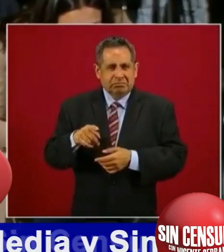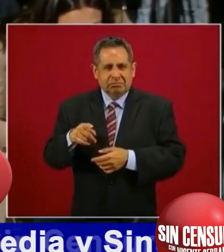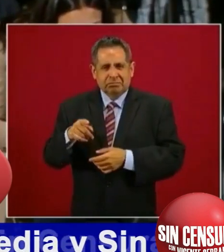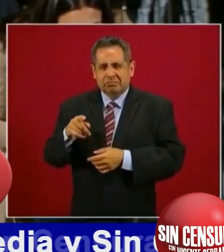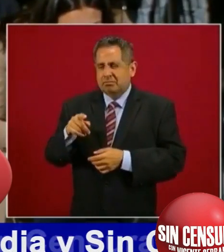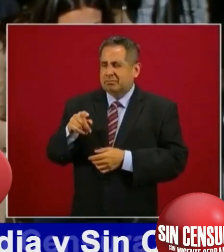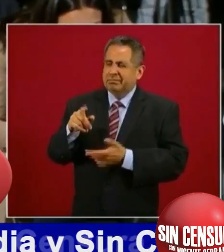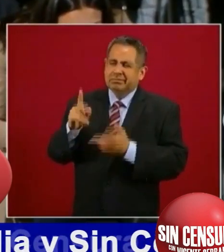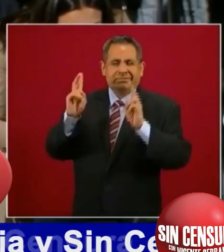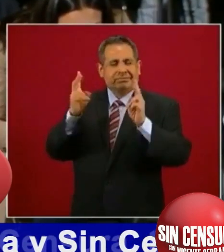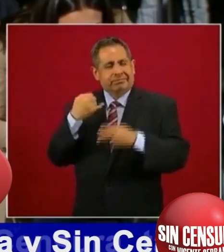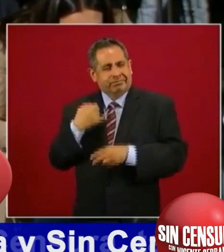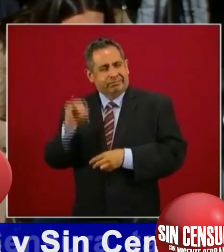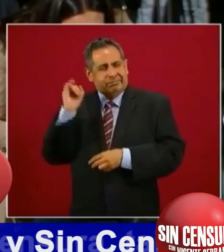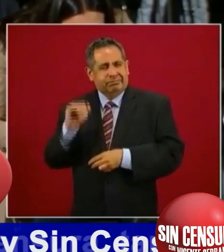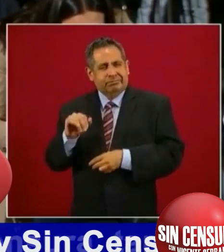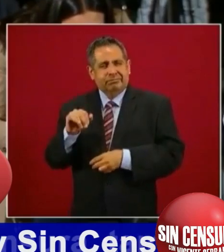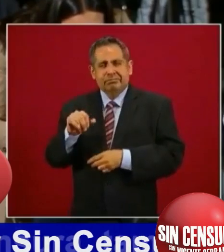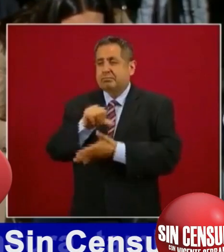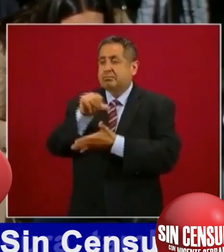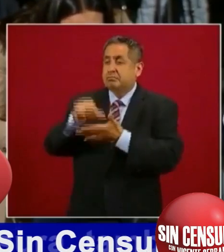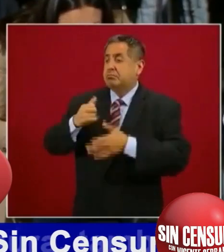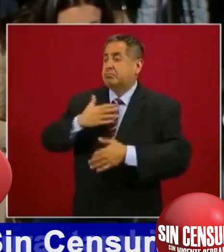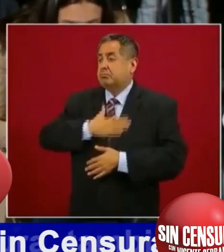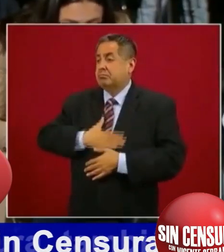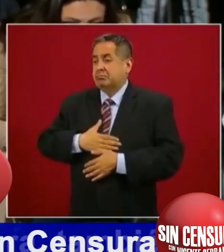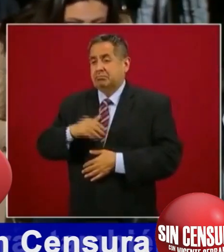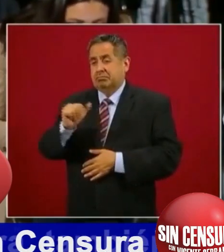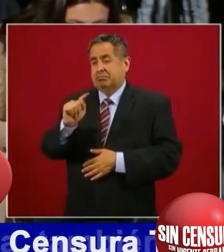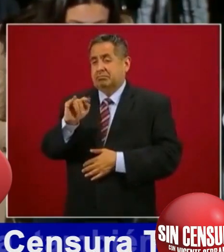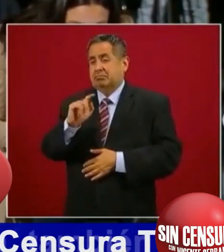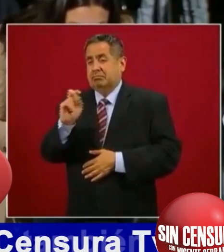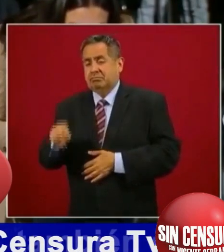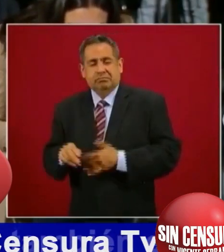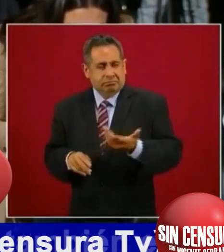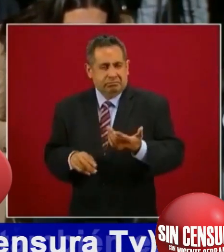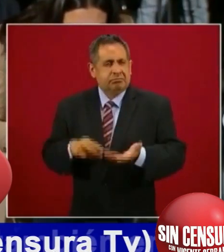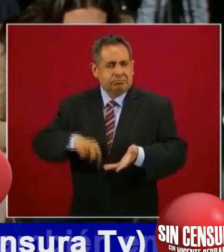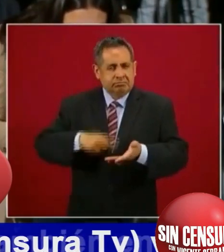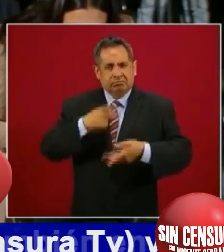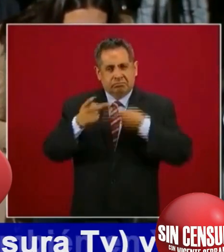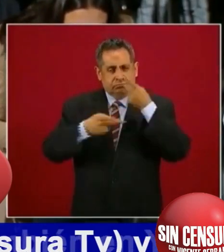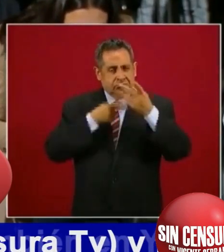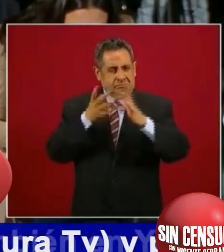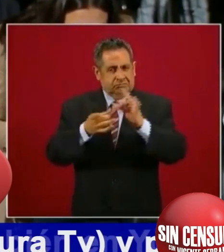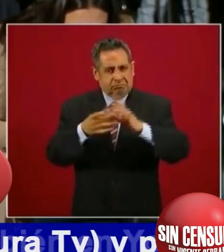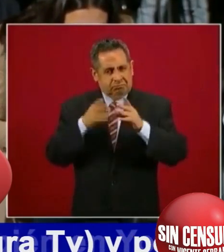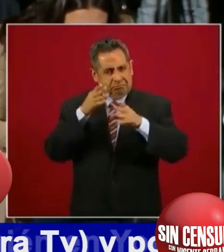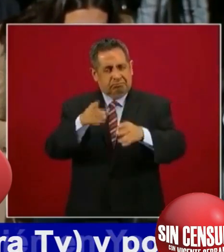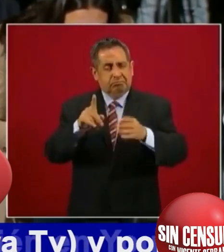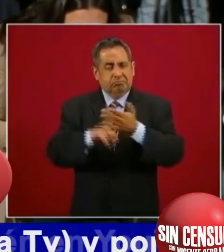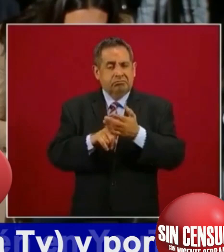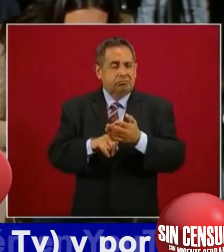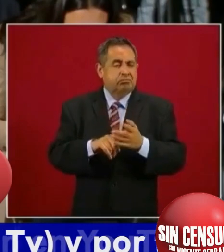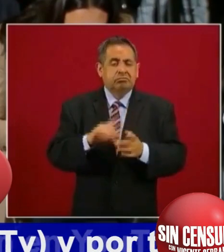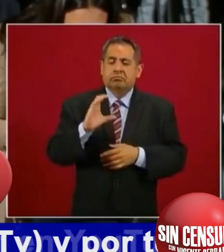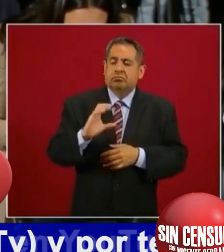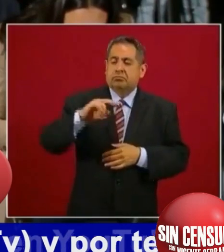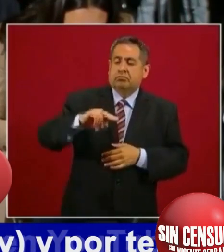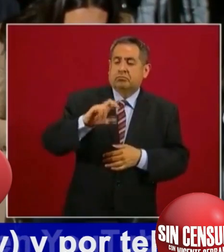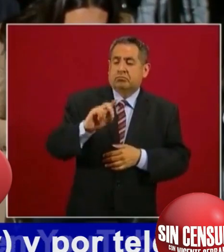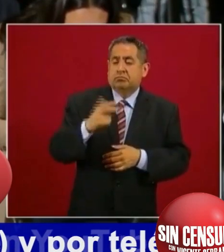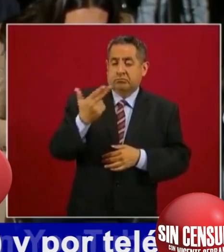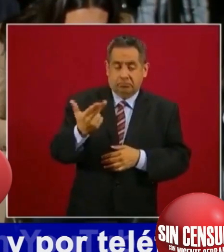Justicia Atizapán. Qué diferente, y lo expreso aquí porque se ha expresado aquí en el tema de la Comisión Nacional de Derechos